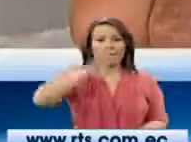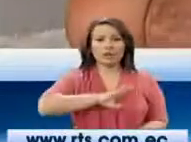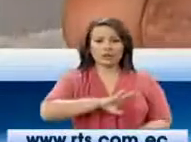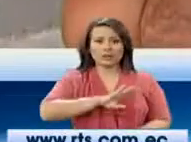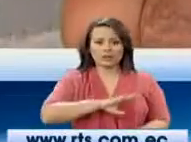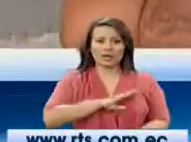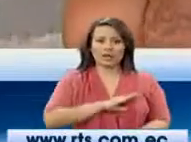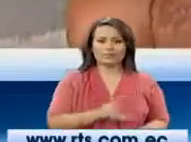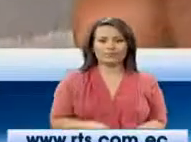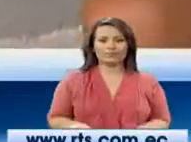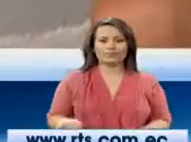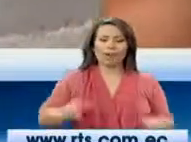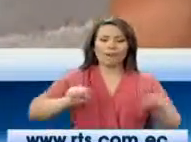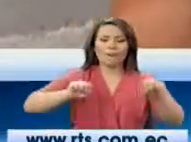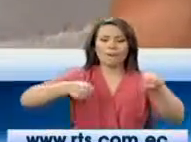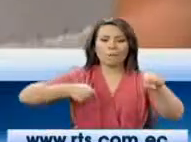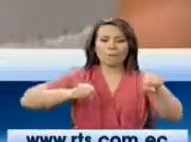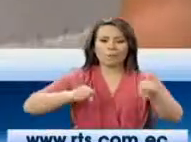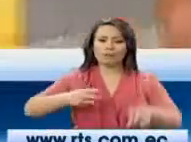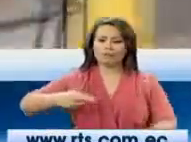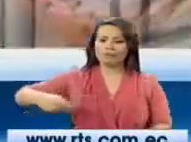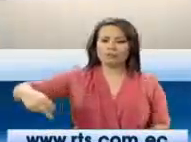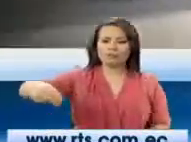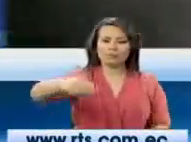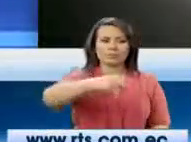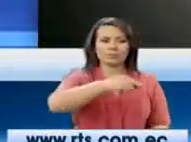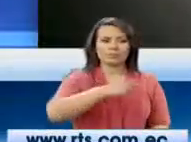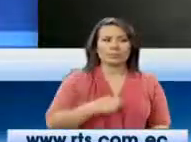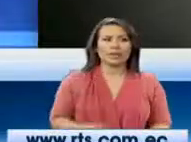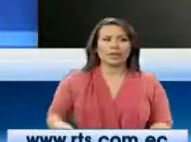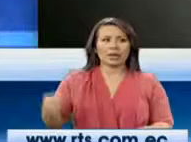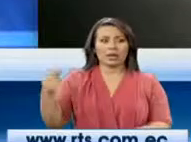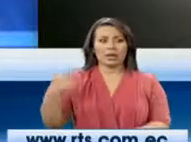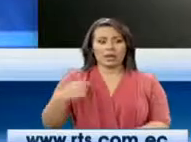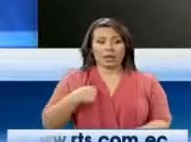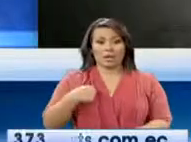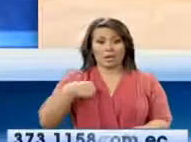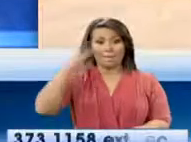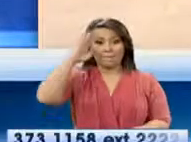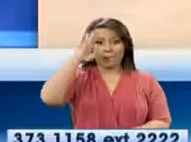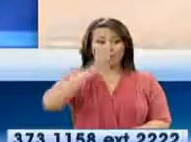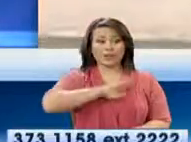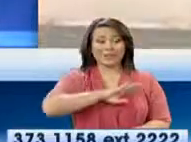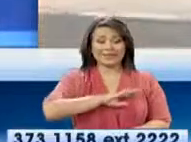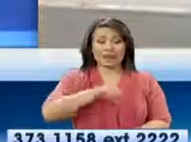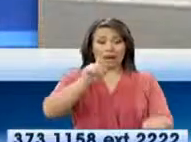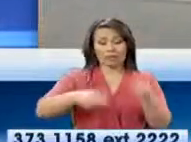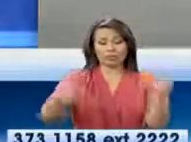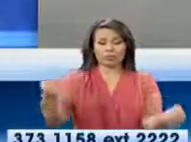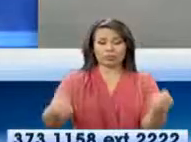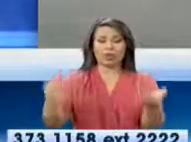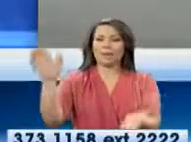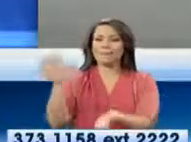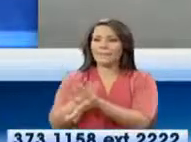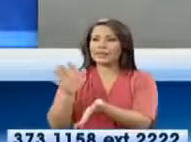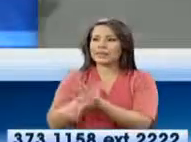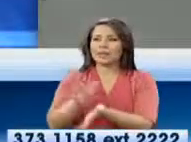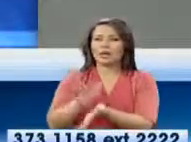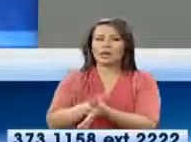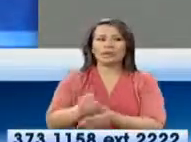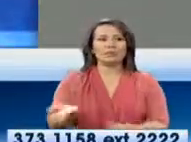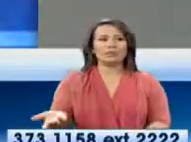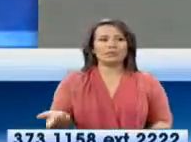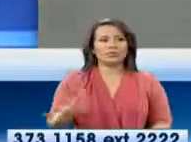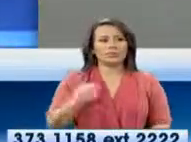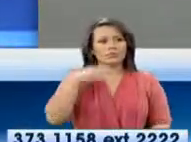de Callejón Parra para acá, le viene pitando para que ya sepa que viene la policía y ya ellos están sentaditos, como que nada están